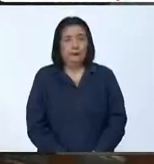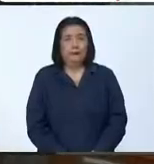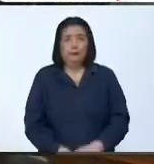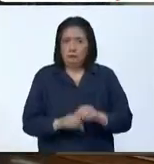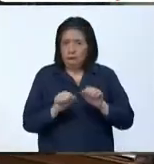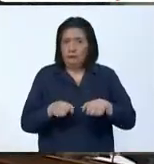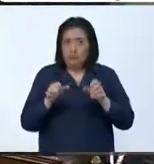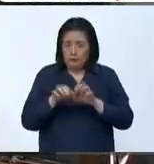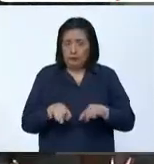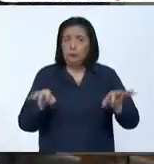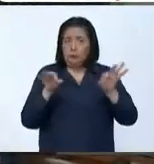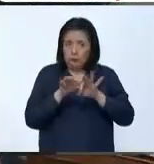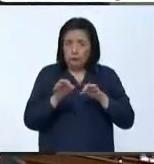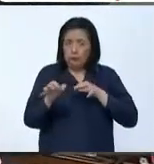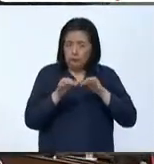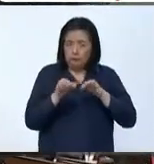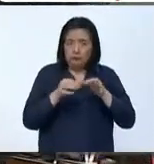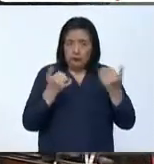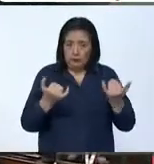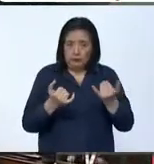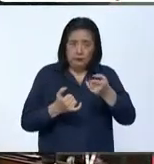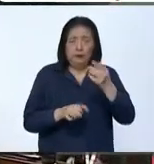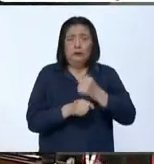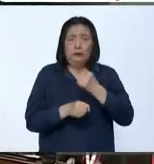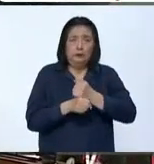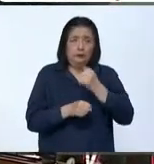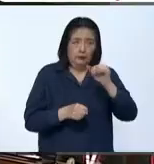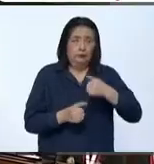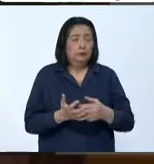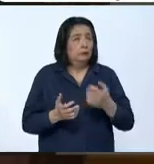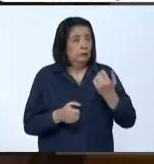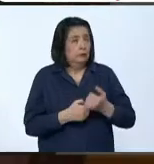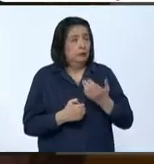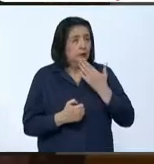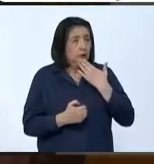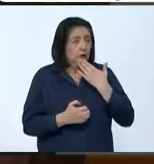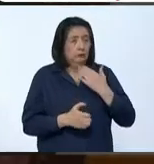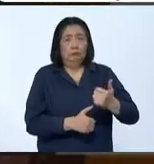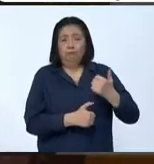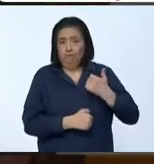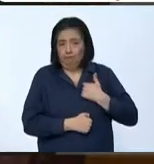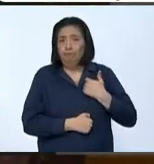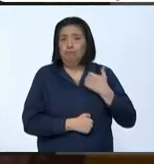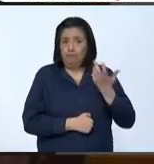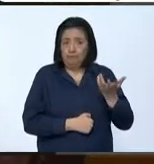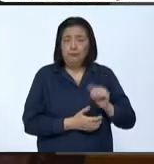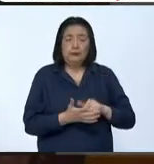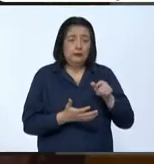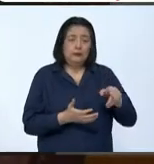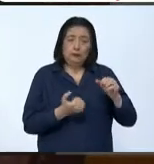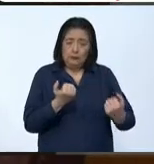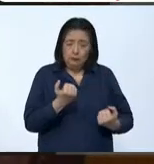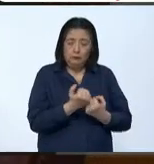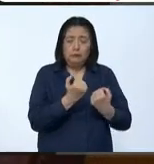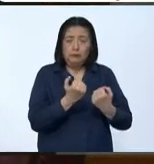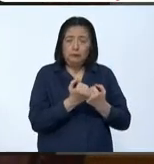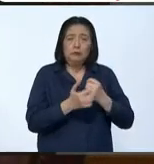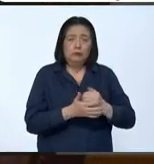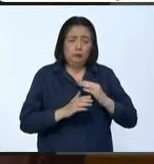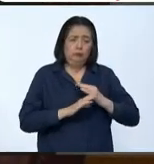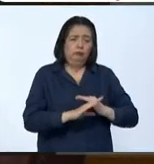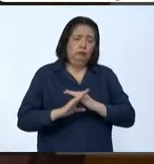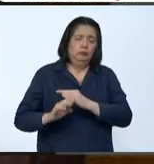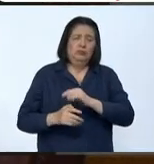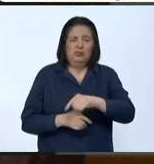es importante destacar en esta tarea la labor de las fuerzas armadas quienes contribuyen a la lucha